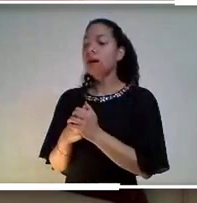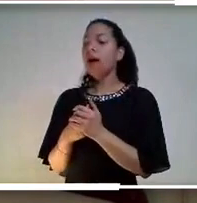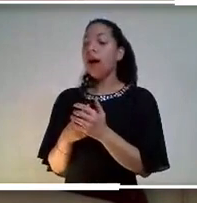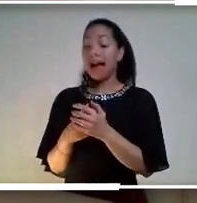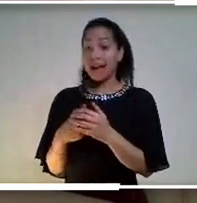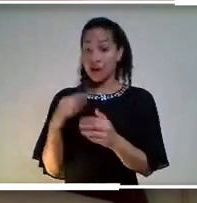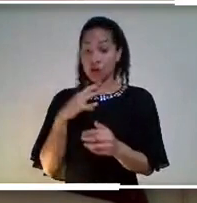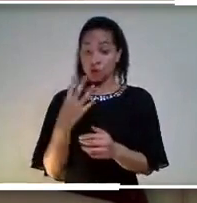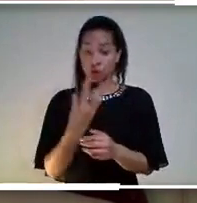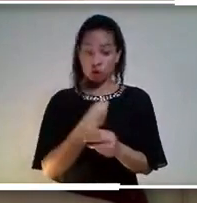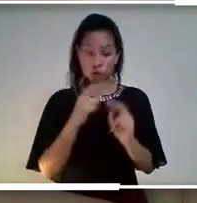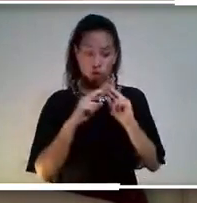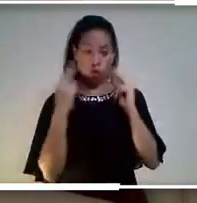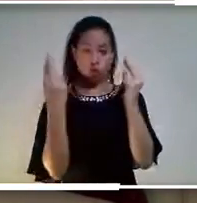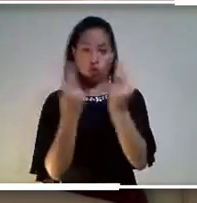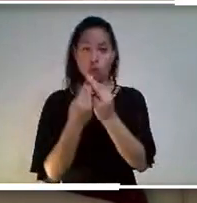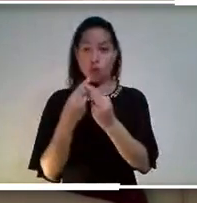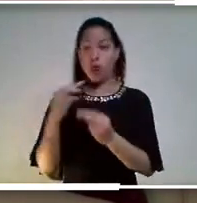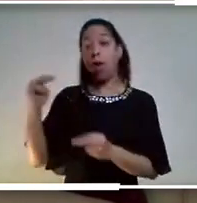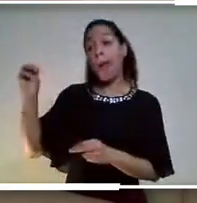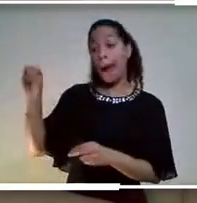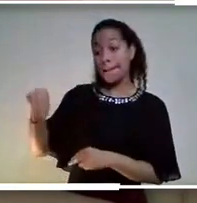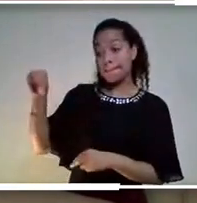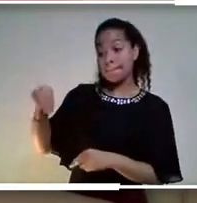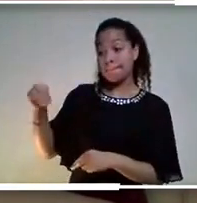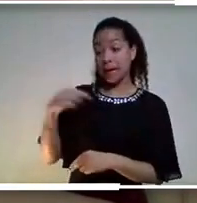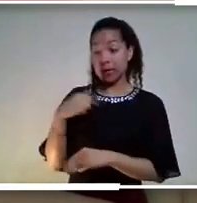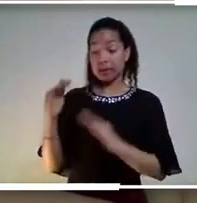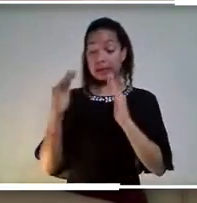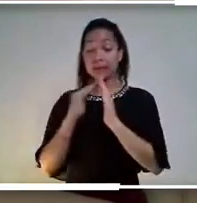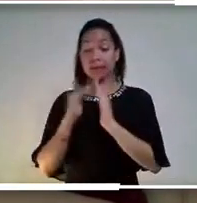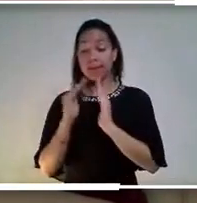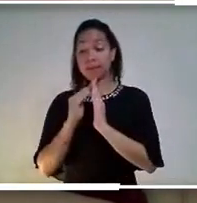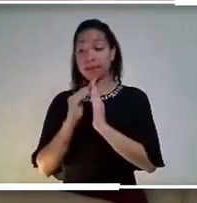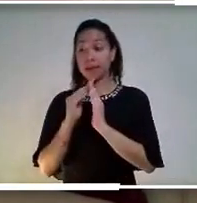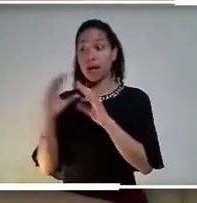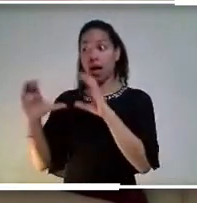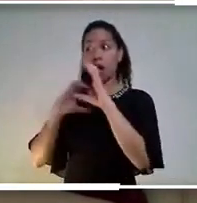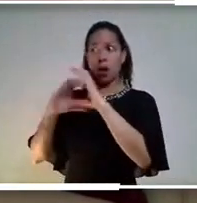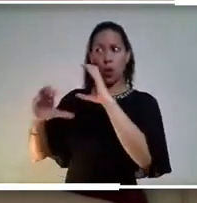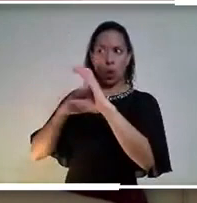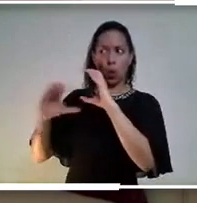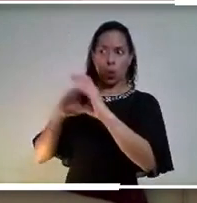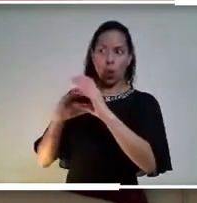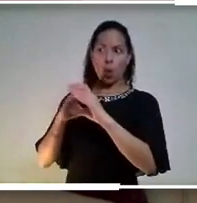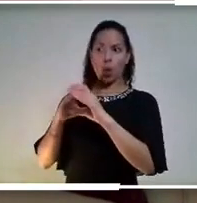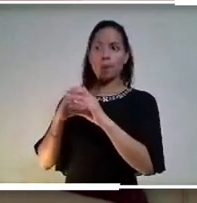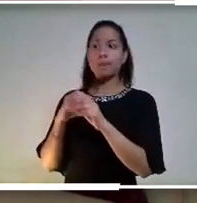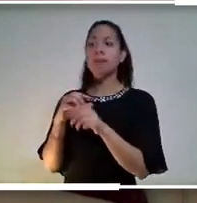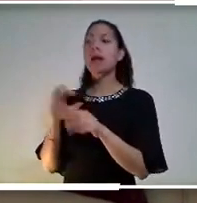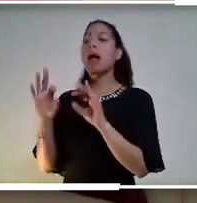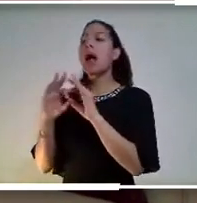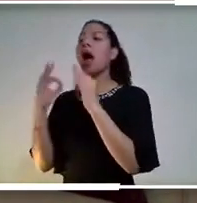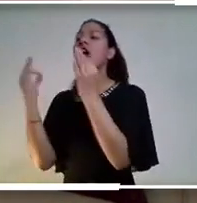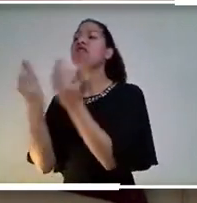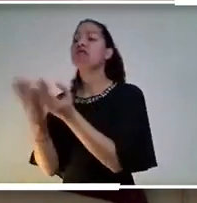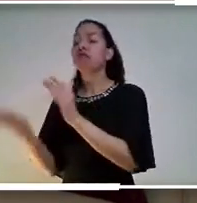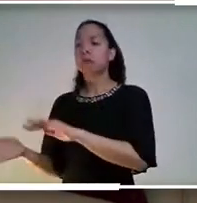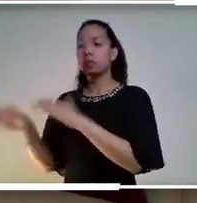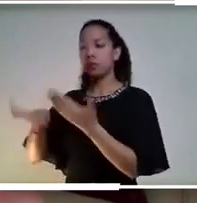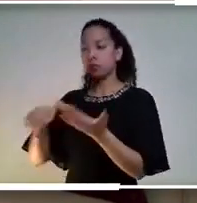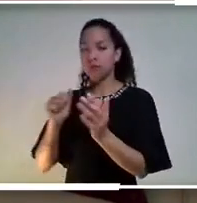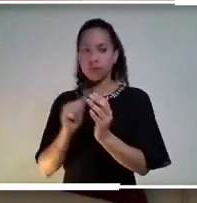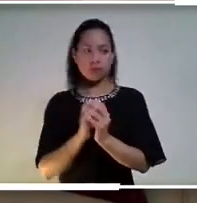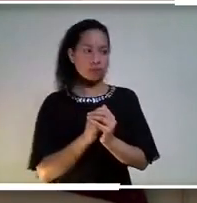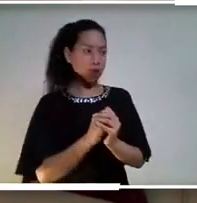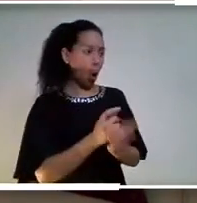muertos y ellos se comunican con nosotros o no dijo la señora reglas la mamá del white yo no creo en que los muertos pueden comunicarse con soto